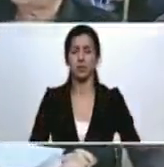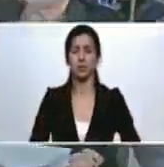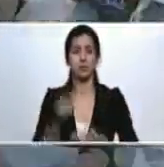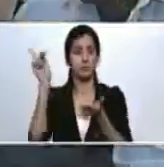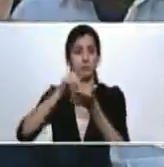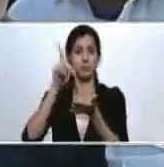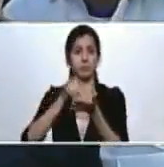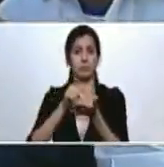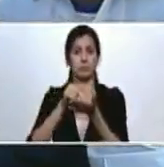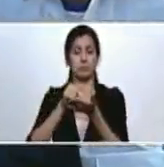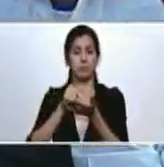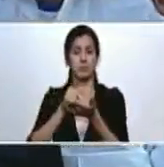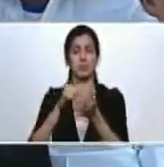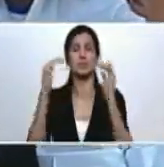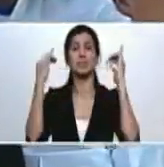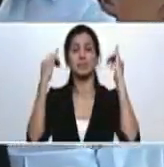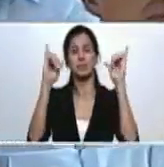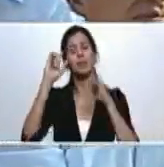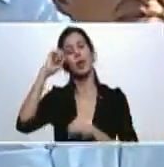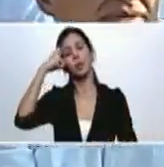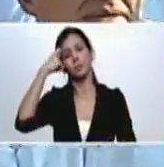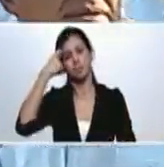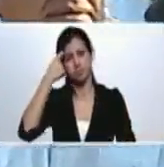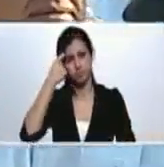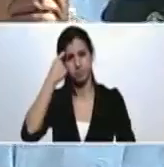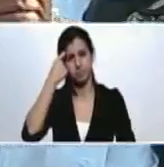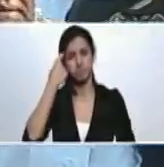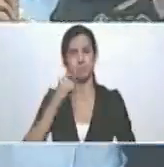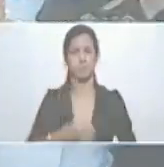presentes en esta conmemoración.